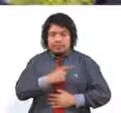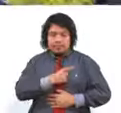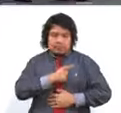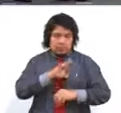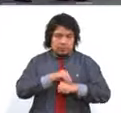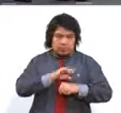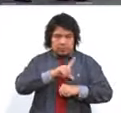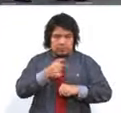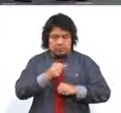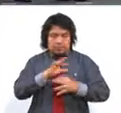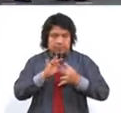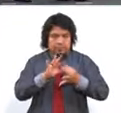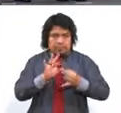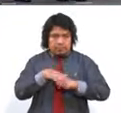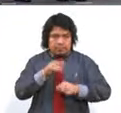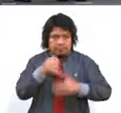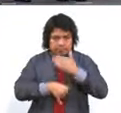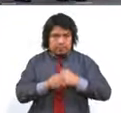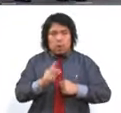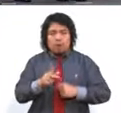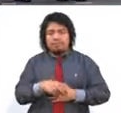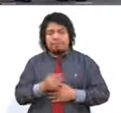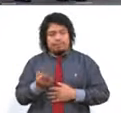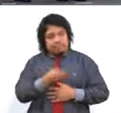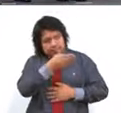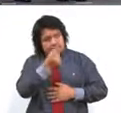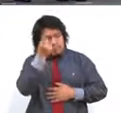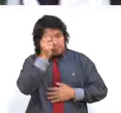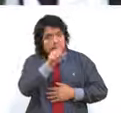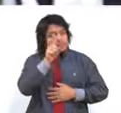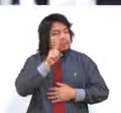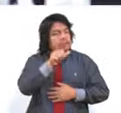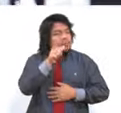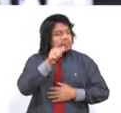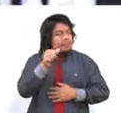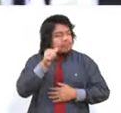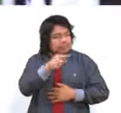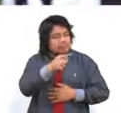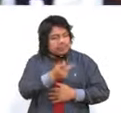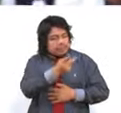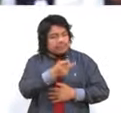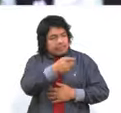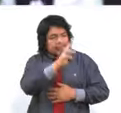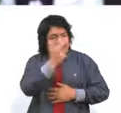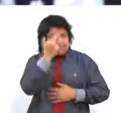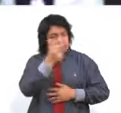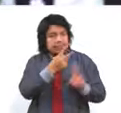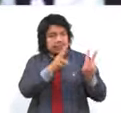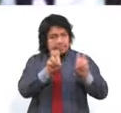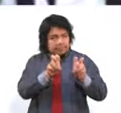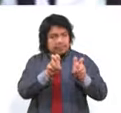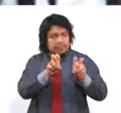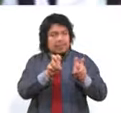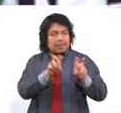permiten, lo informaremos más adelante. Doctora, el día de ayer le consultábamos sobre el tema de